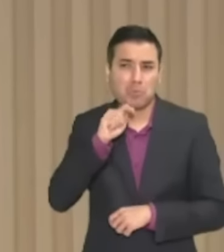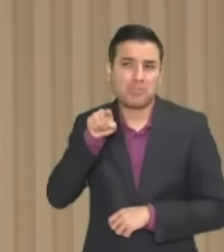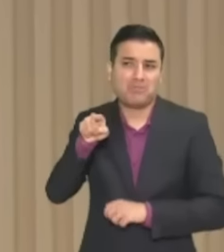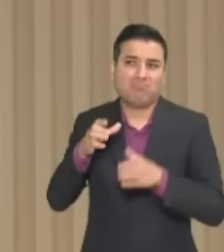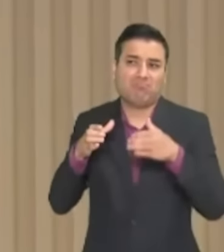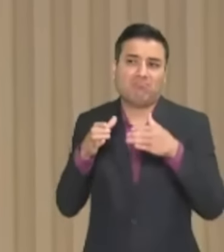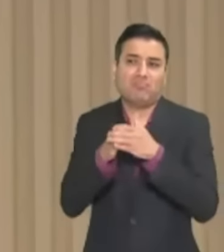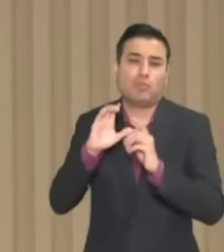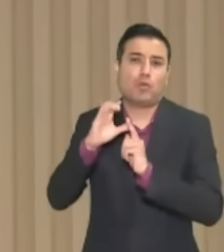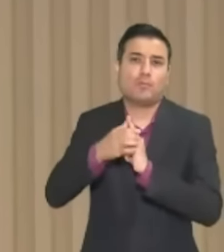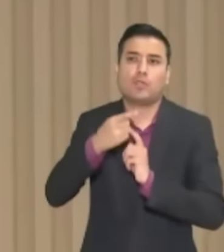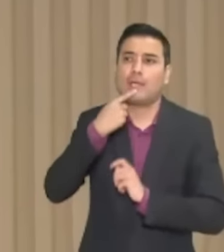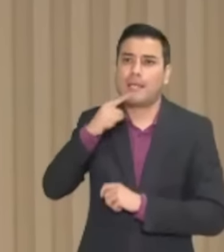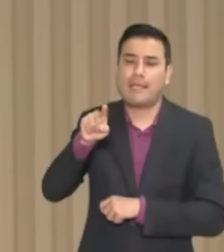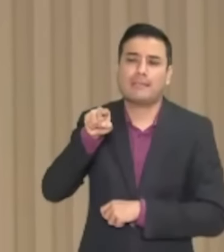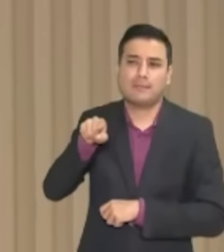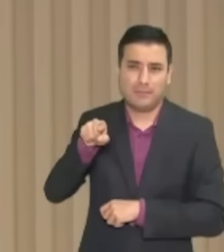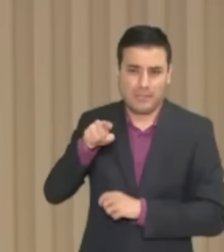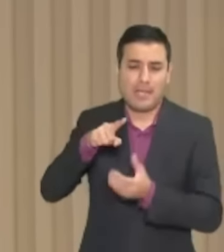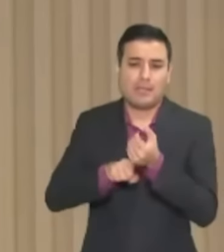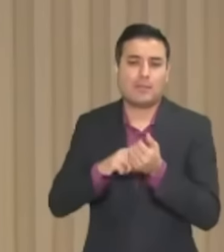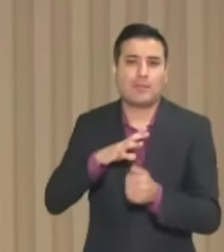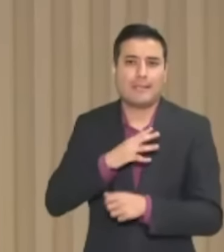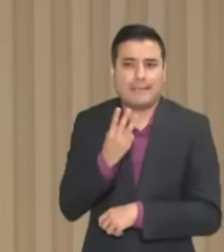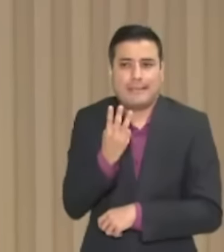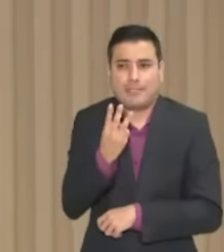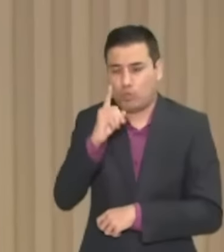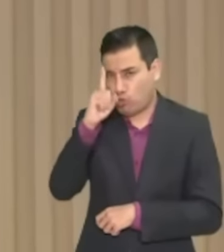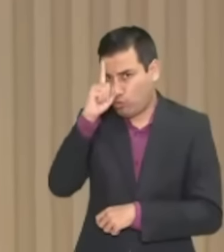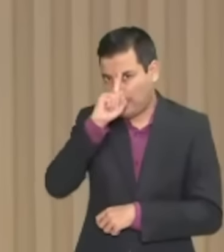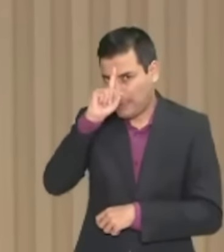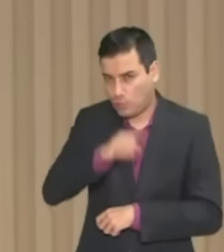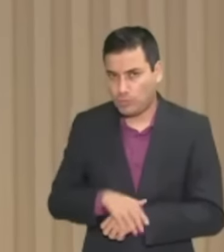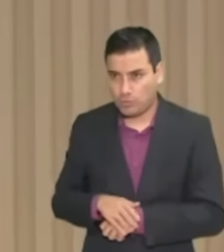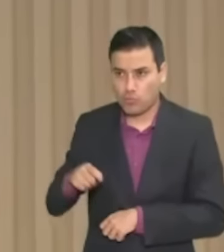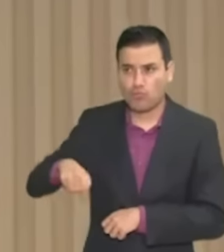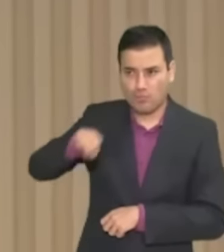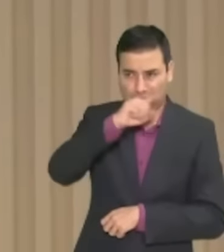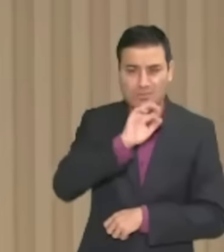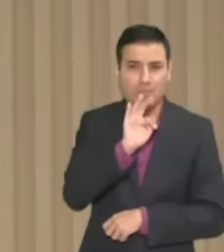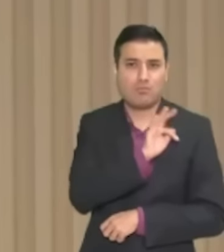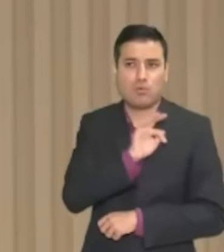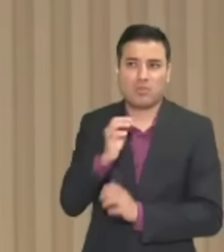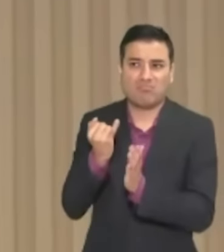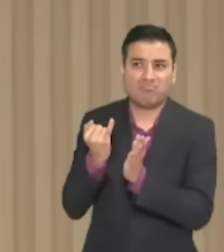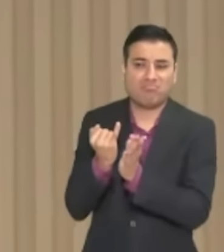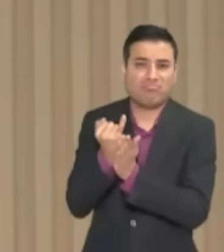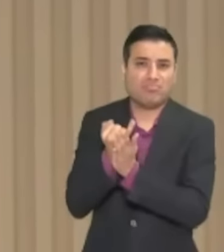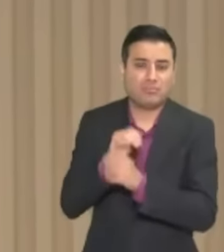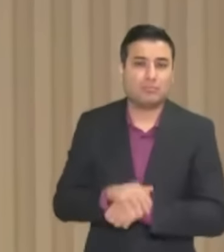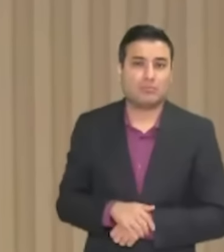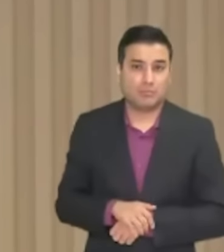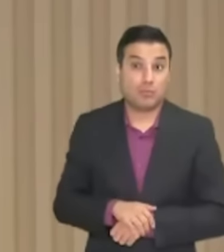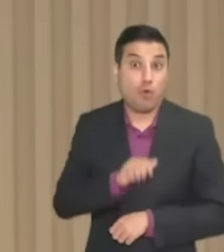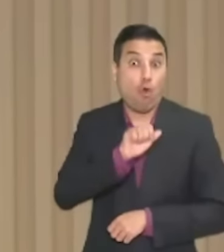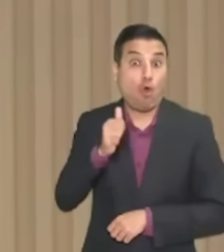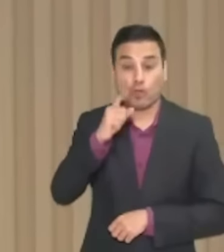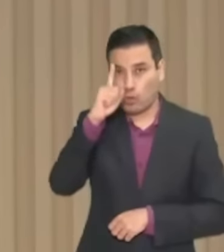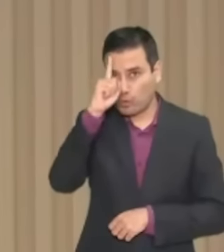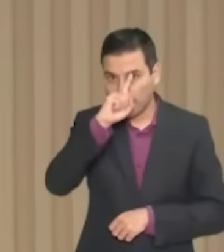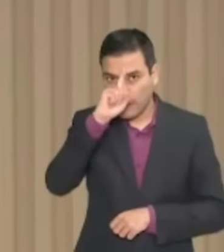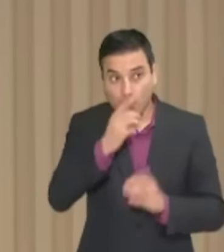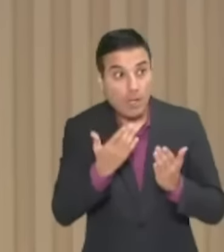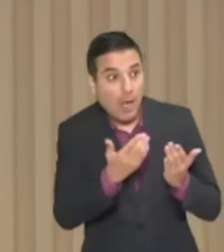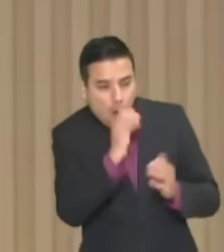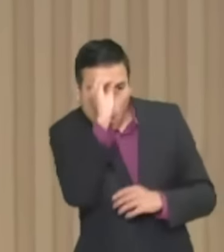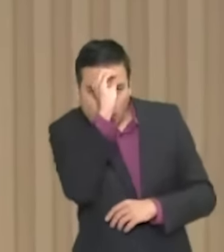que actúa solamente con 3 consejeros sin pasar por el resto de las consejerías. La confianza que otorgamos el resto de